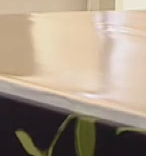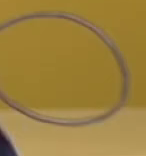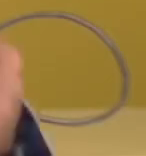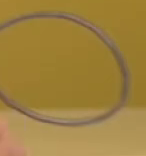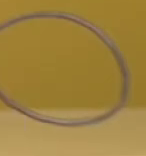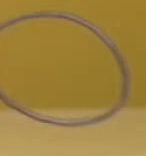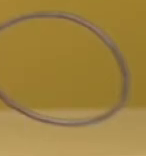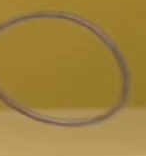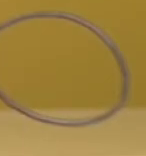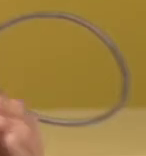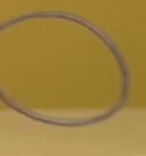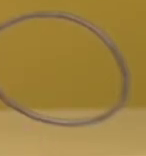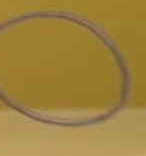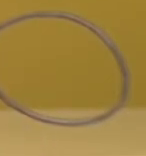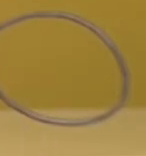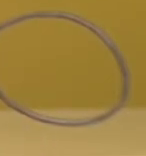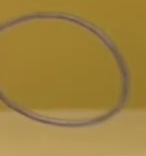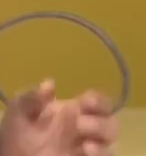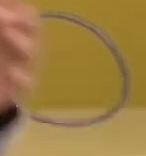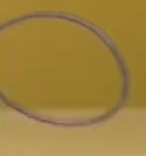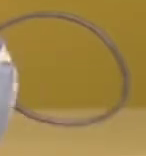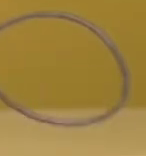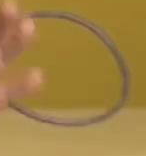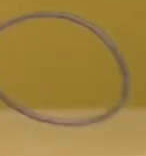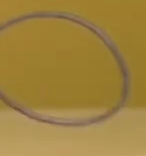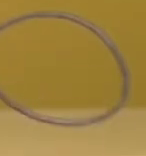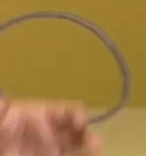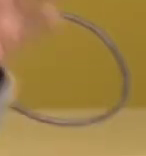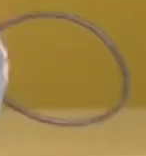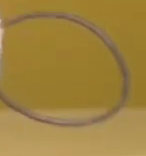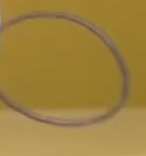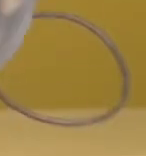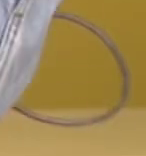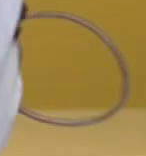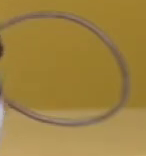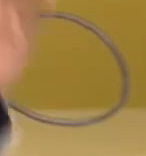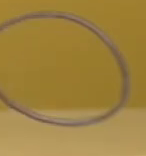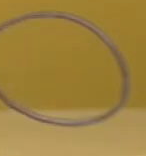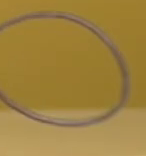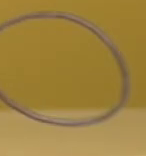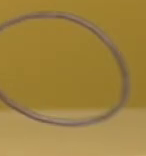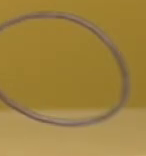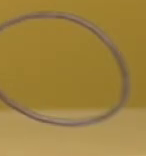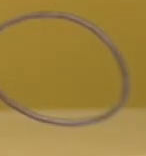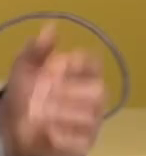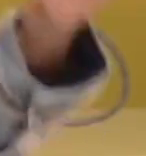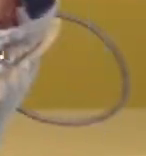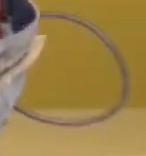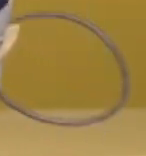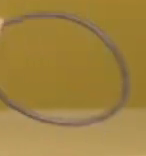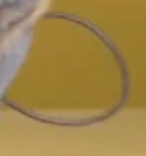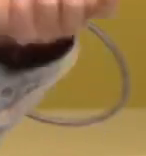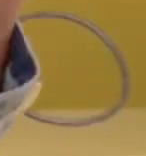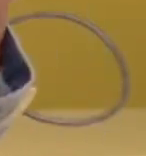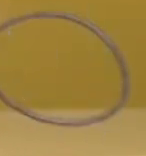Estados Unidos, cuando llegué a estudiar allá y a jugar, la primera frase que me dijeron, y estaba pegada por todo el camerino, era: antes